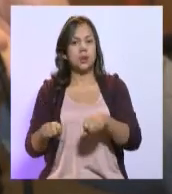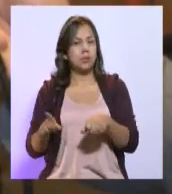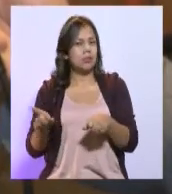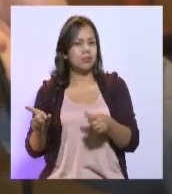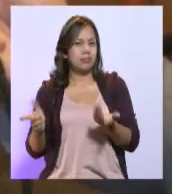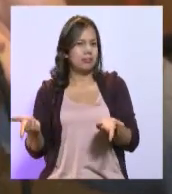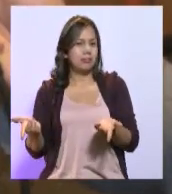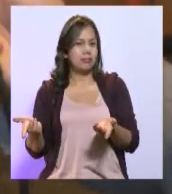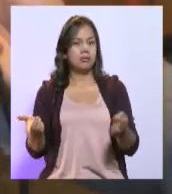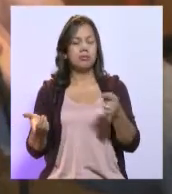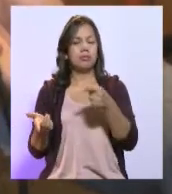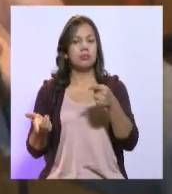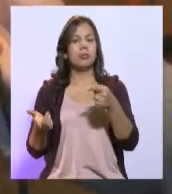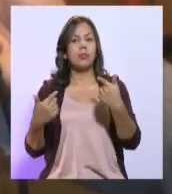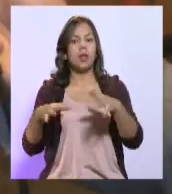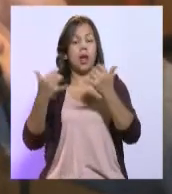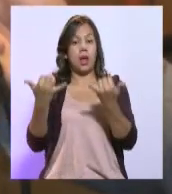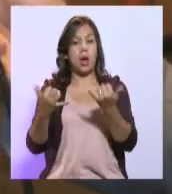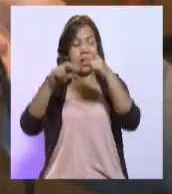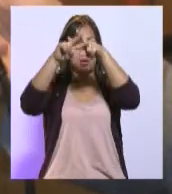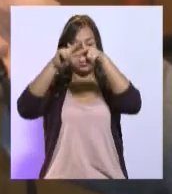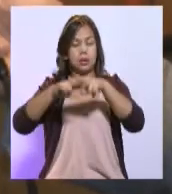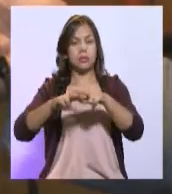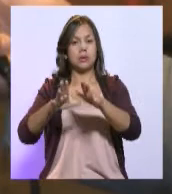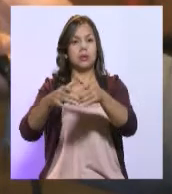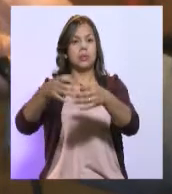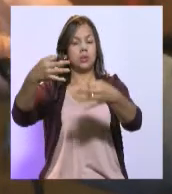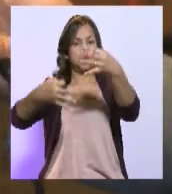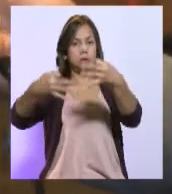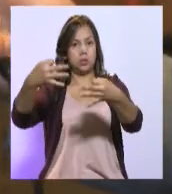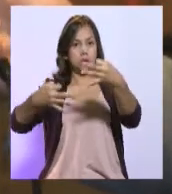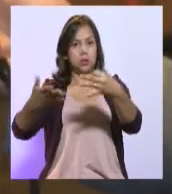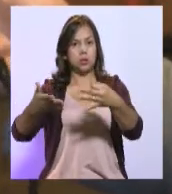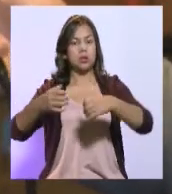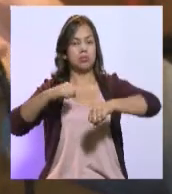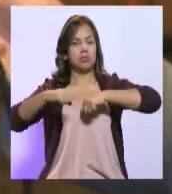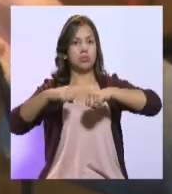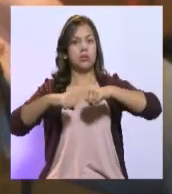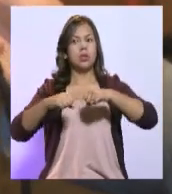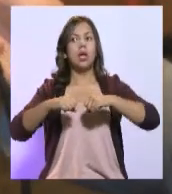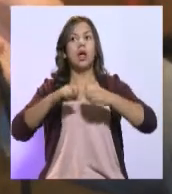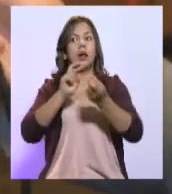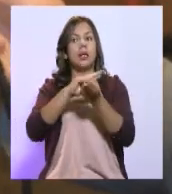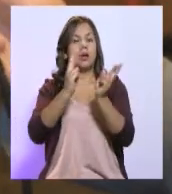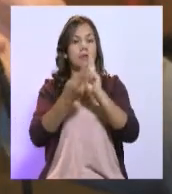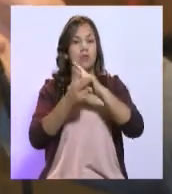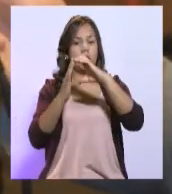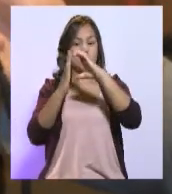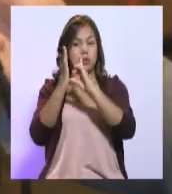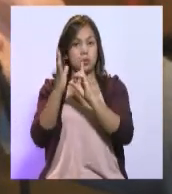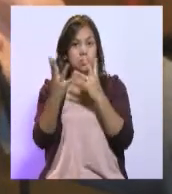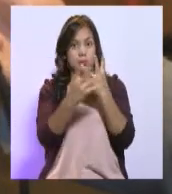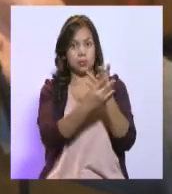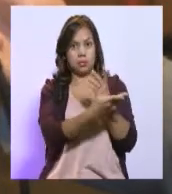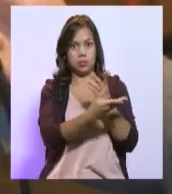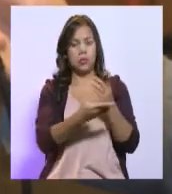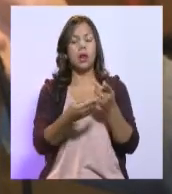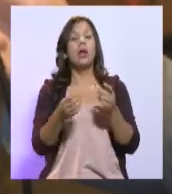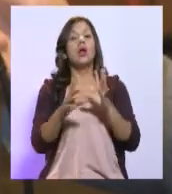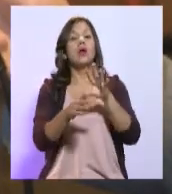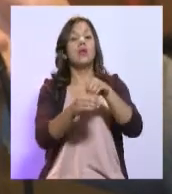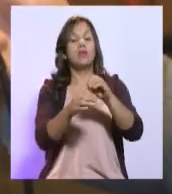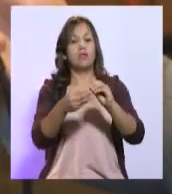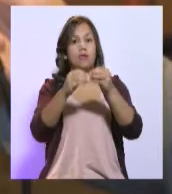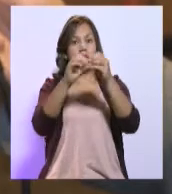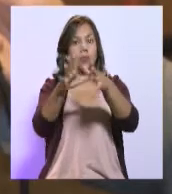lo tanto, estamos revisando ahora mismo que la Comisión de Justicia está tratando las reformas al COIB. Formo parte de la Comisión de Reformas